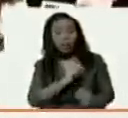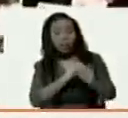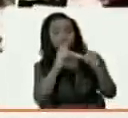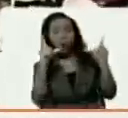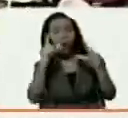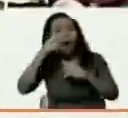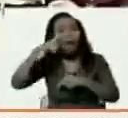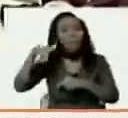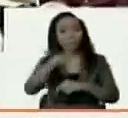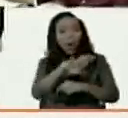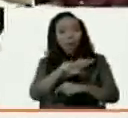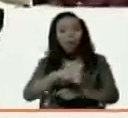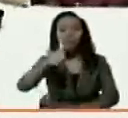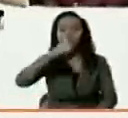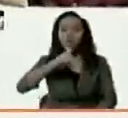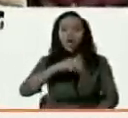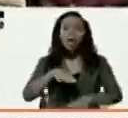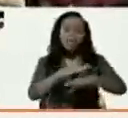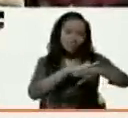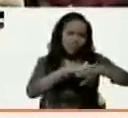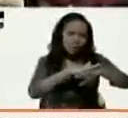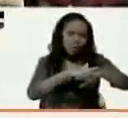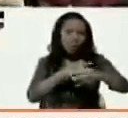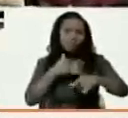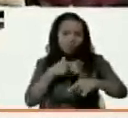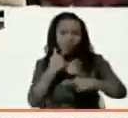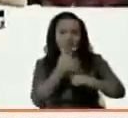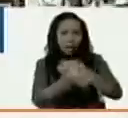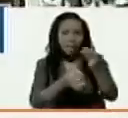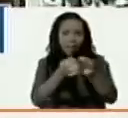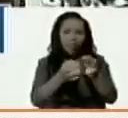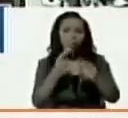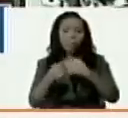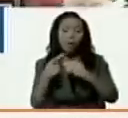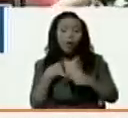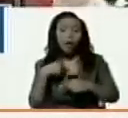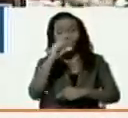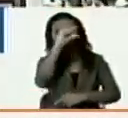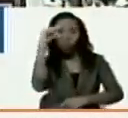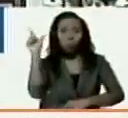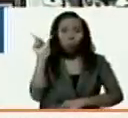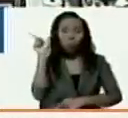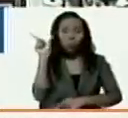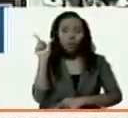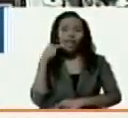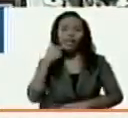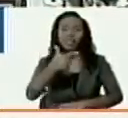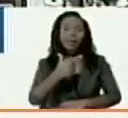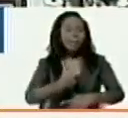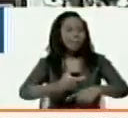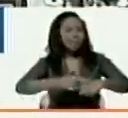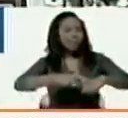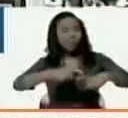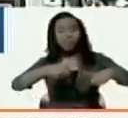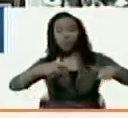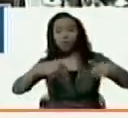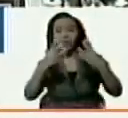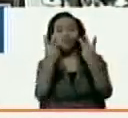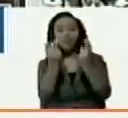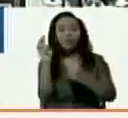hacer. Perdónenme, amigo, que les diga esto. El Partido Socialista Unido de Venezuela es el partido más grande en número de